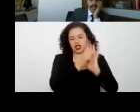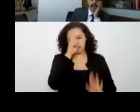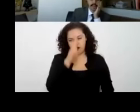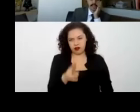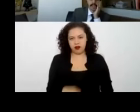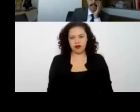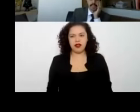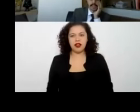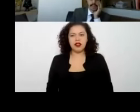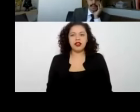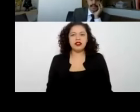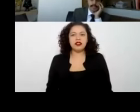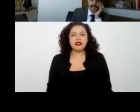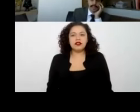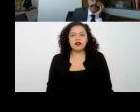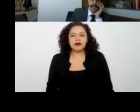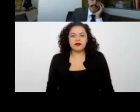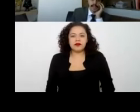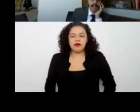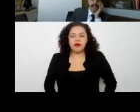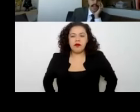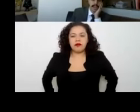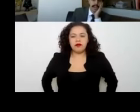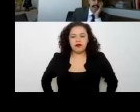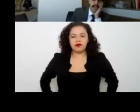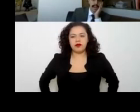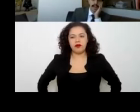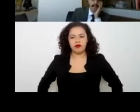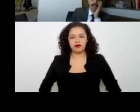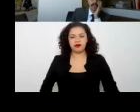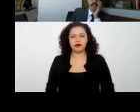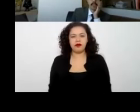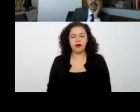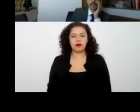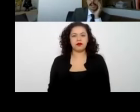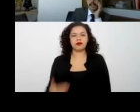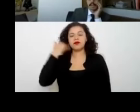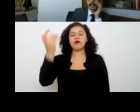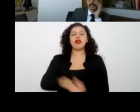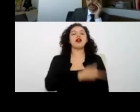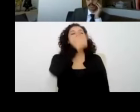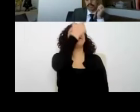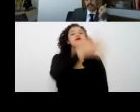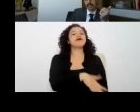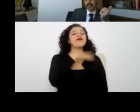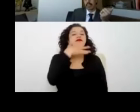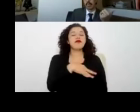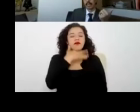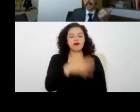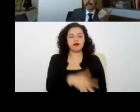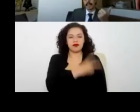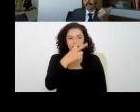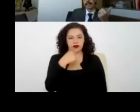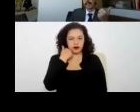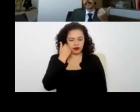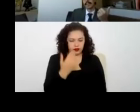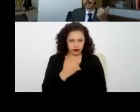lo que quiero que se quede presente es que el lavado de dinero busca dos cosas: